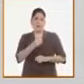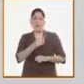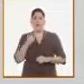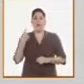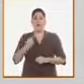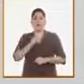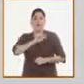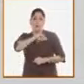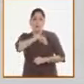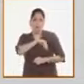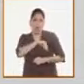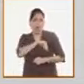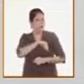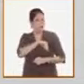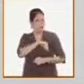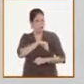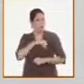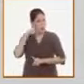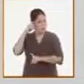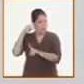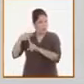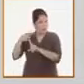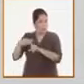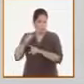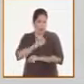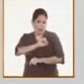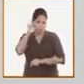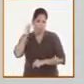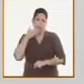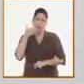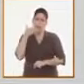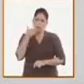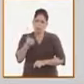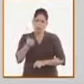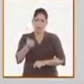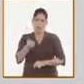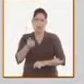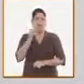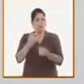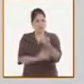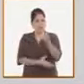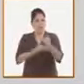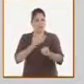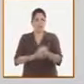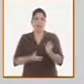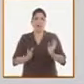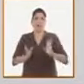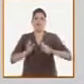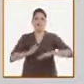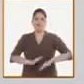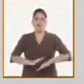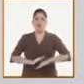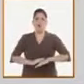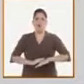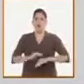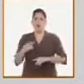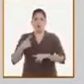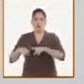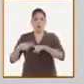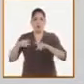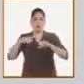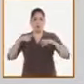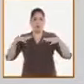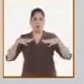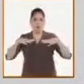general al quitarle el esta le jodimos el mercado europeo Porque si tú le das es a los europeos o